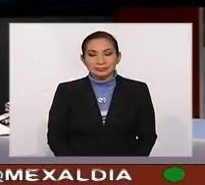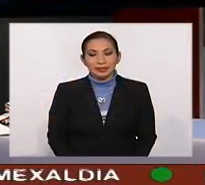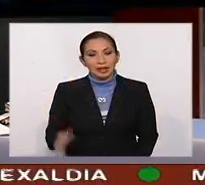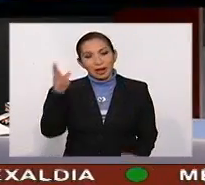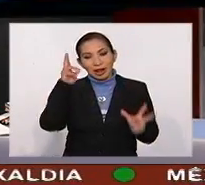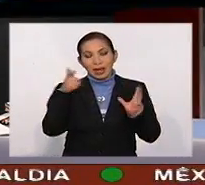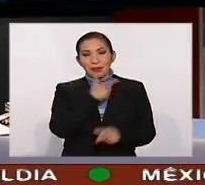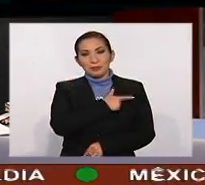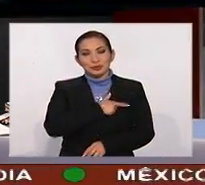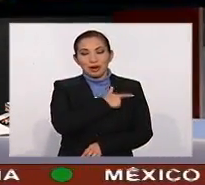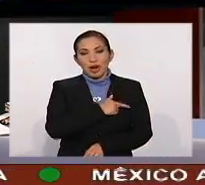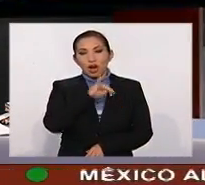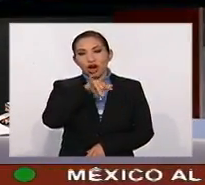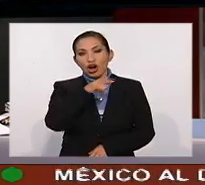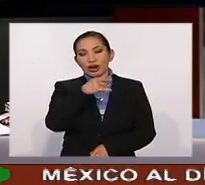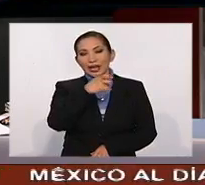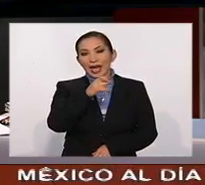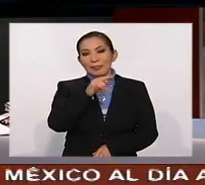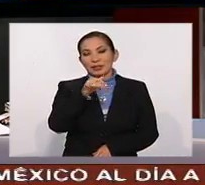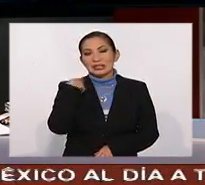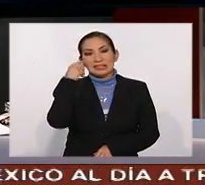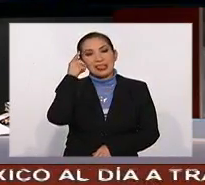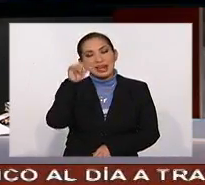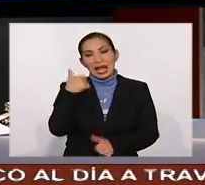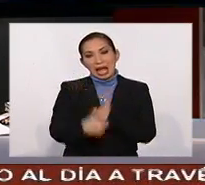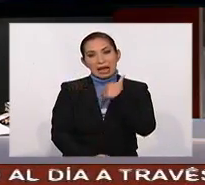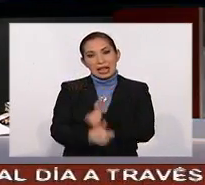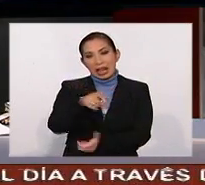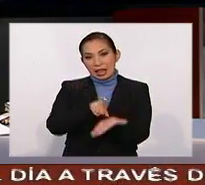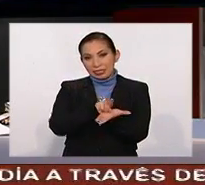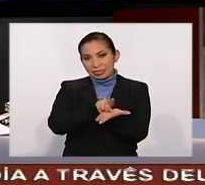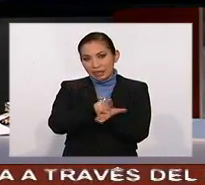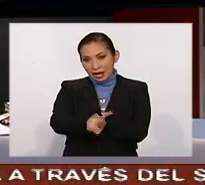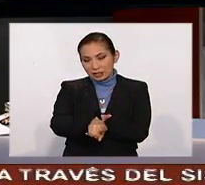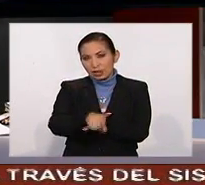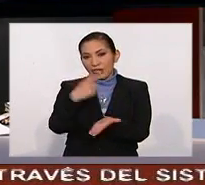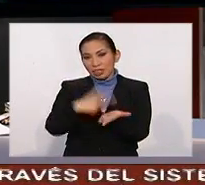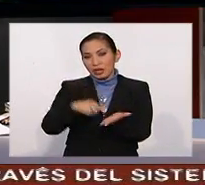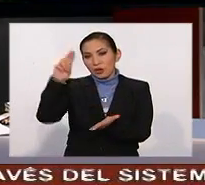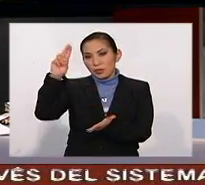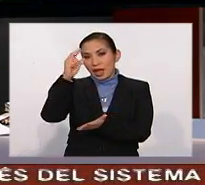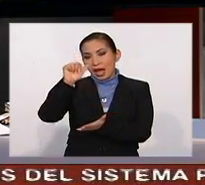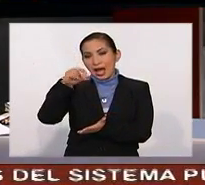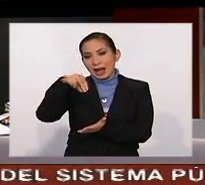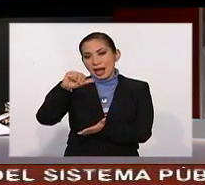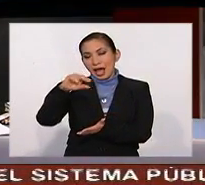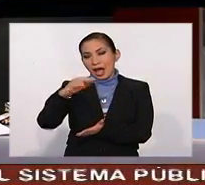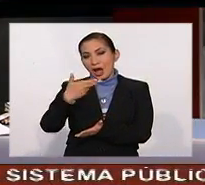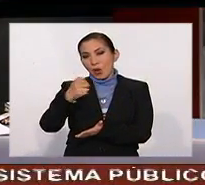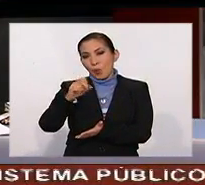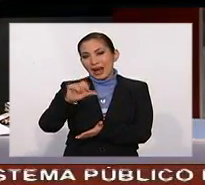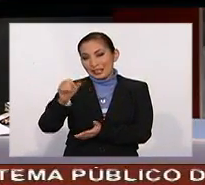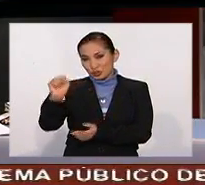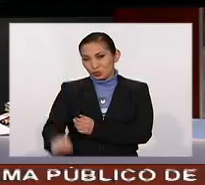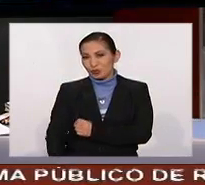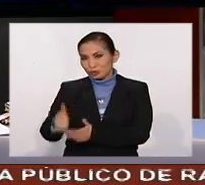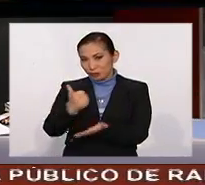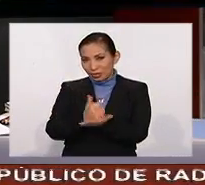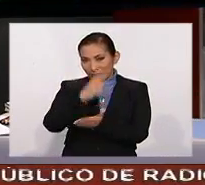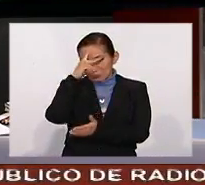Saludo con mucho gusto a Jorge Alberto Lara, él es director de la carrera de Derecho de la Universidad Anáhuac del Sur, de aquí de la Ciudad de